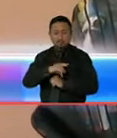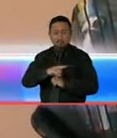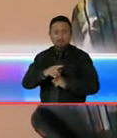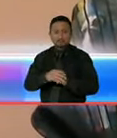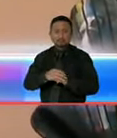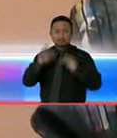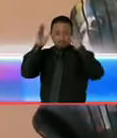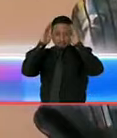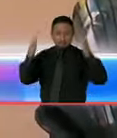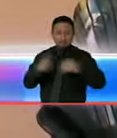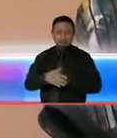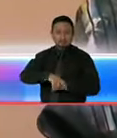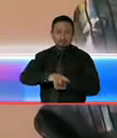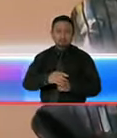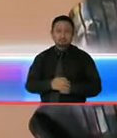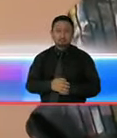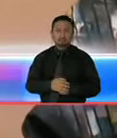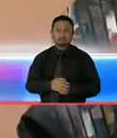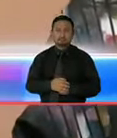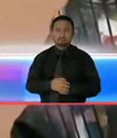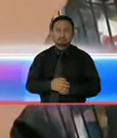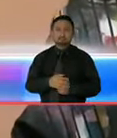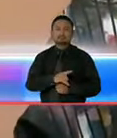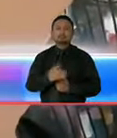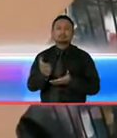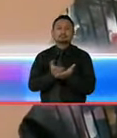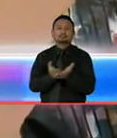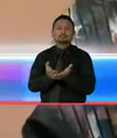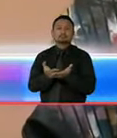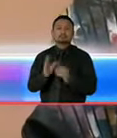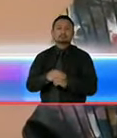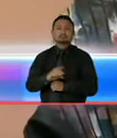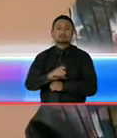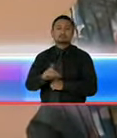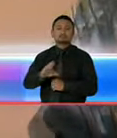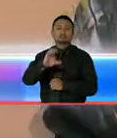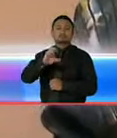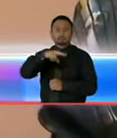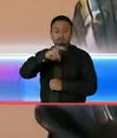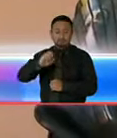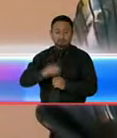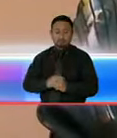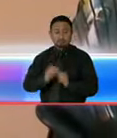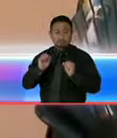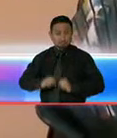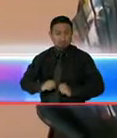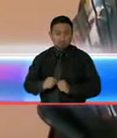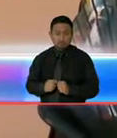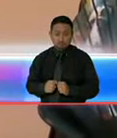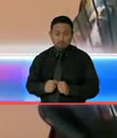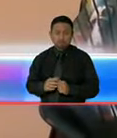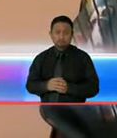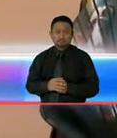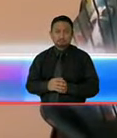de capacitación por parte de los servidores del Consejo Nacional Electoral para que se brinde